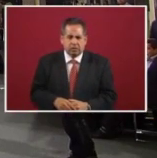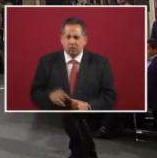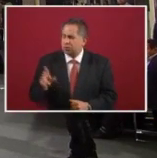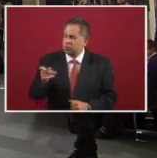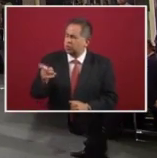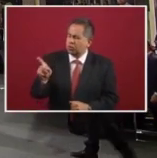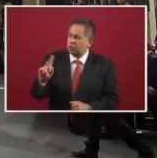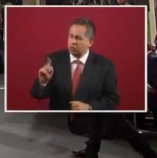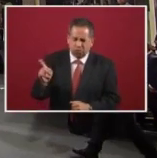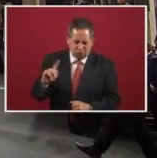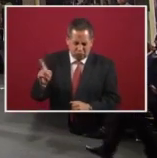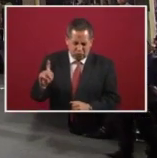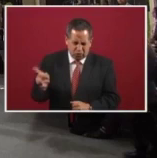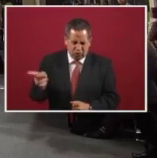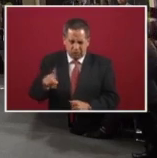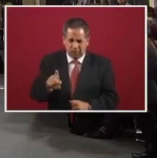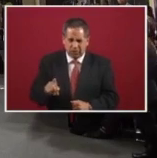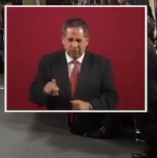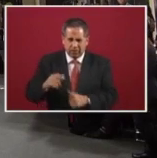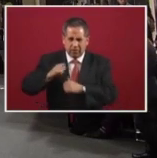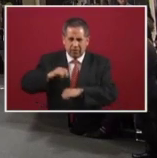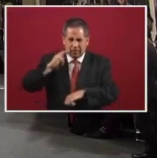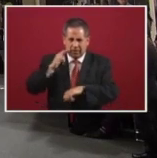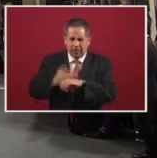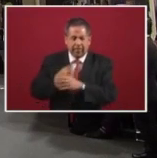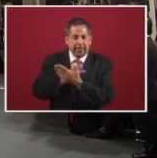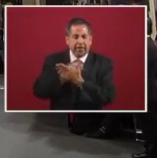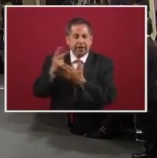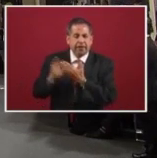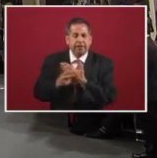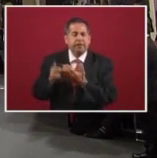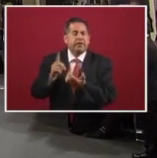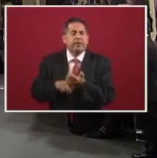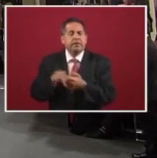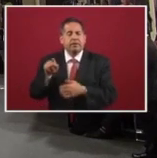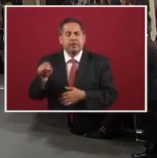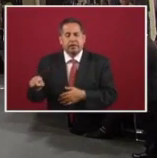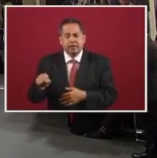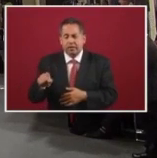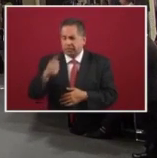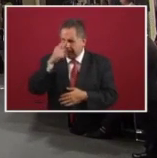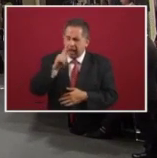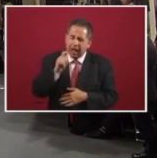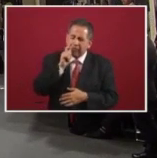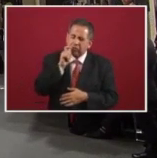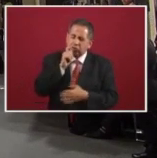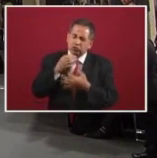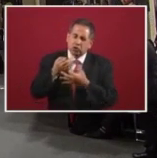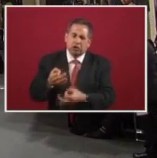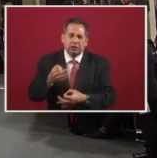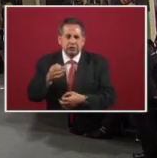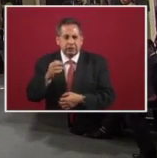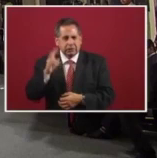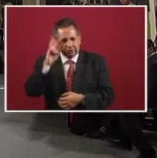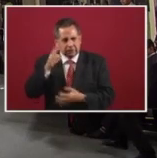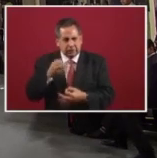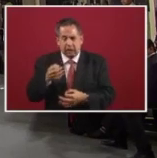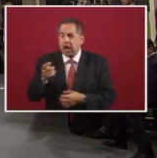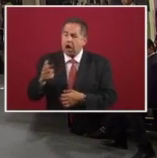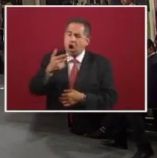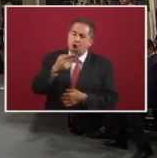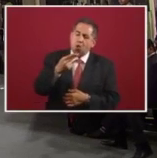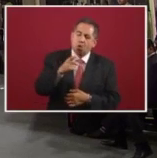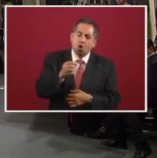No, el encargado del programa de adicciones. O sea, Hugo es